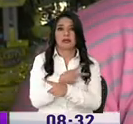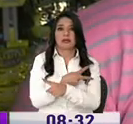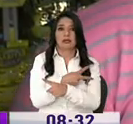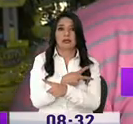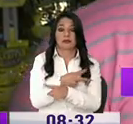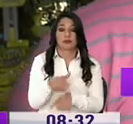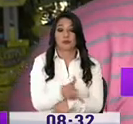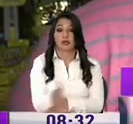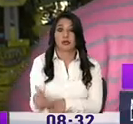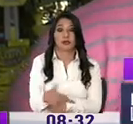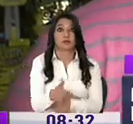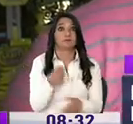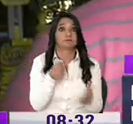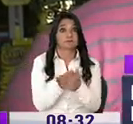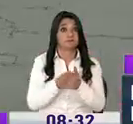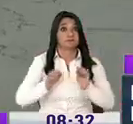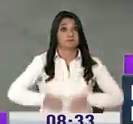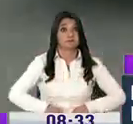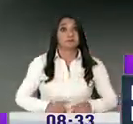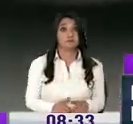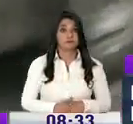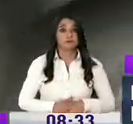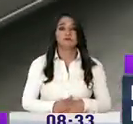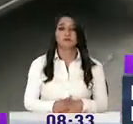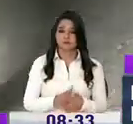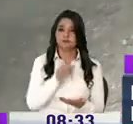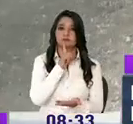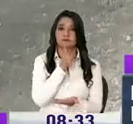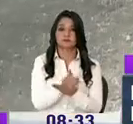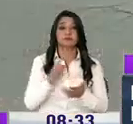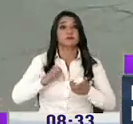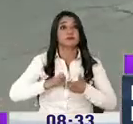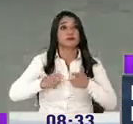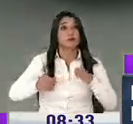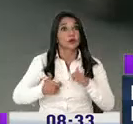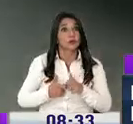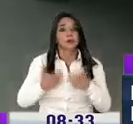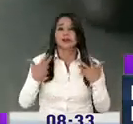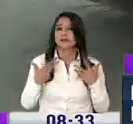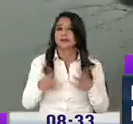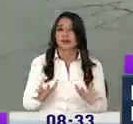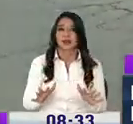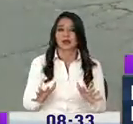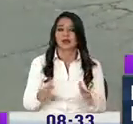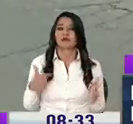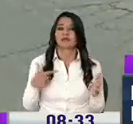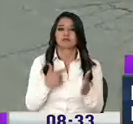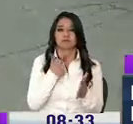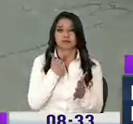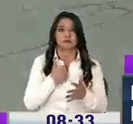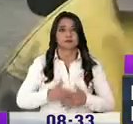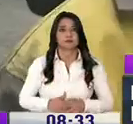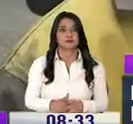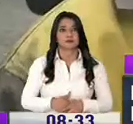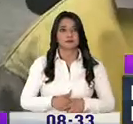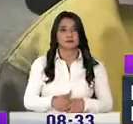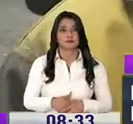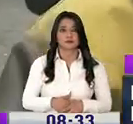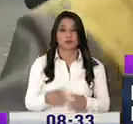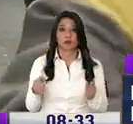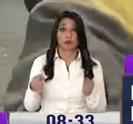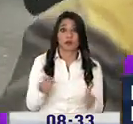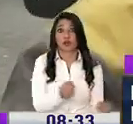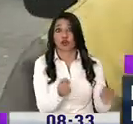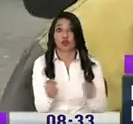esquivar. Un accidente puede pasar. Y es que aseguran que este problema ya ha generado varios accidentes de tránsito. Por esquivar este